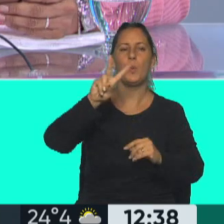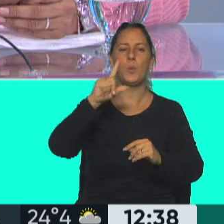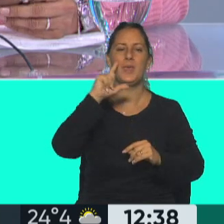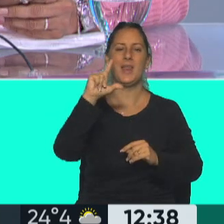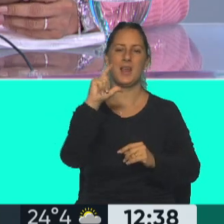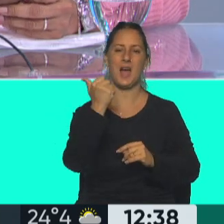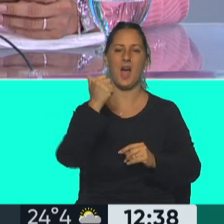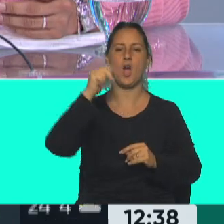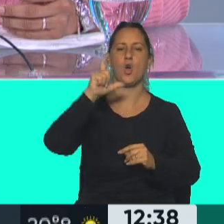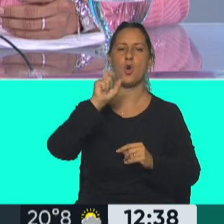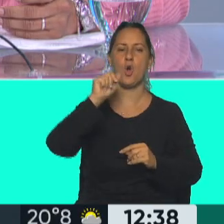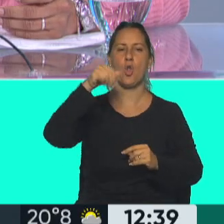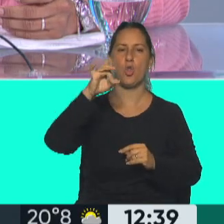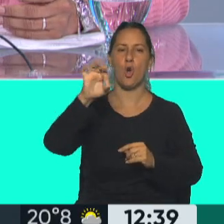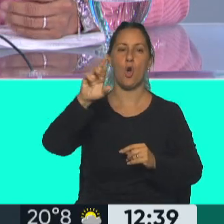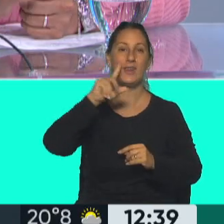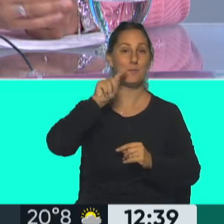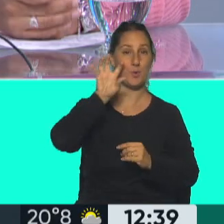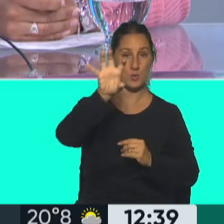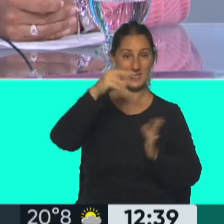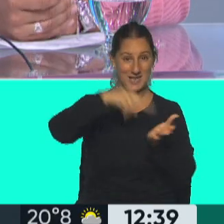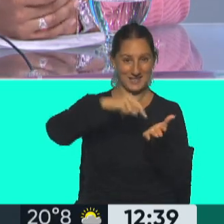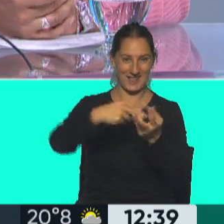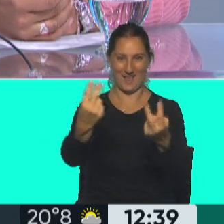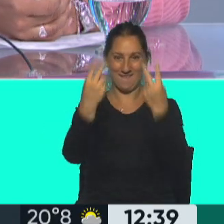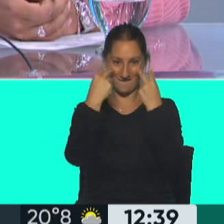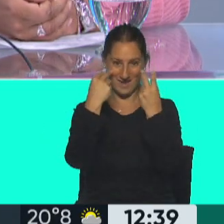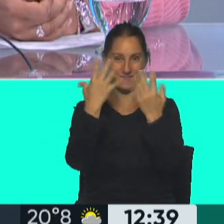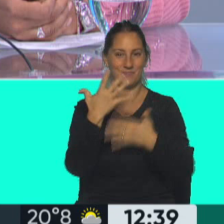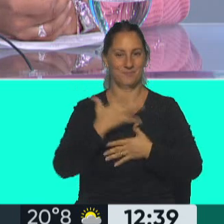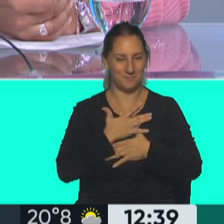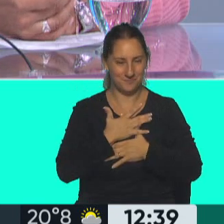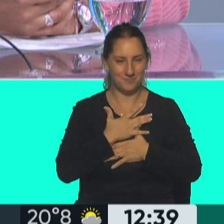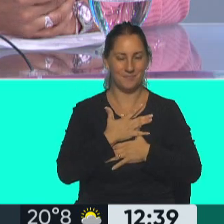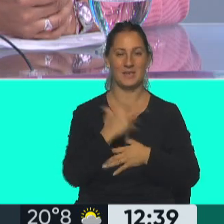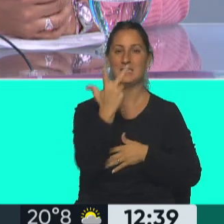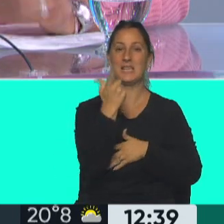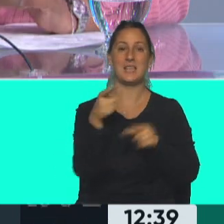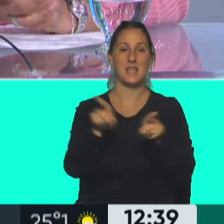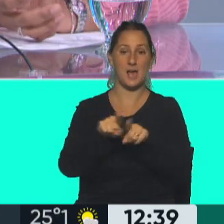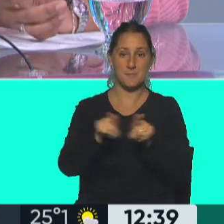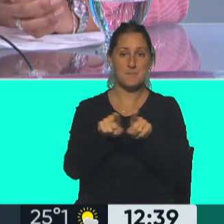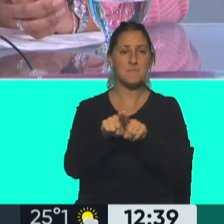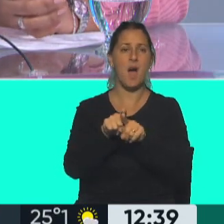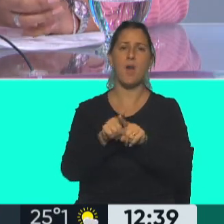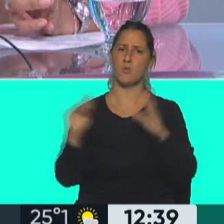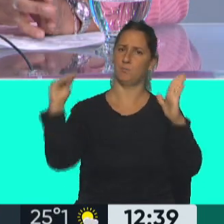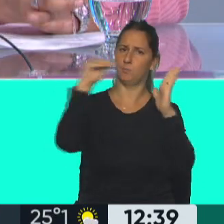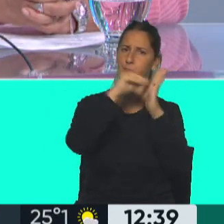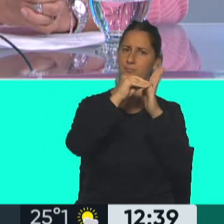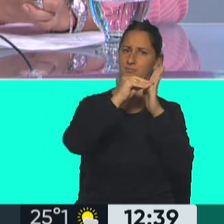que seguramente están viendo desde salta a quienes les mandamos nuestro cariño tres hermanos que se alistaron en la